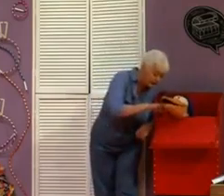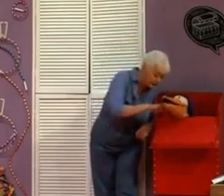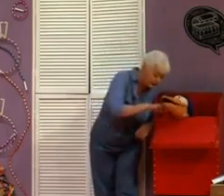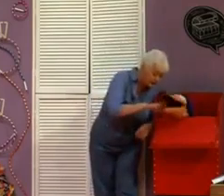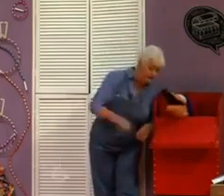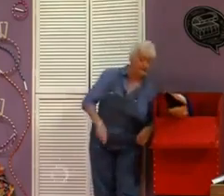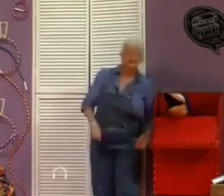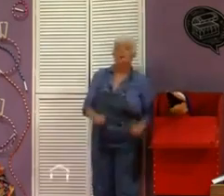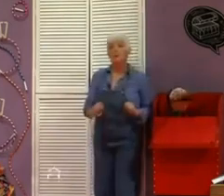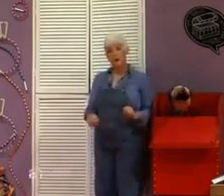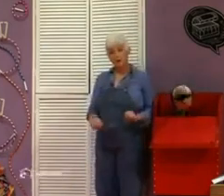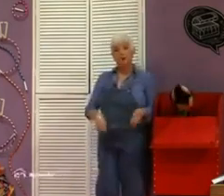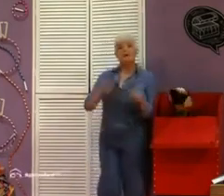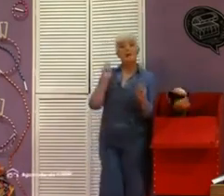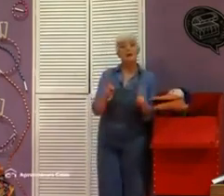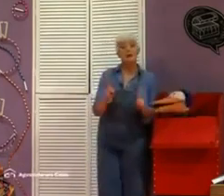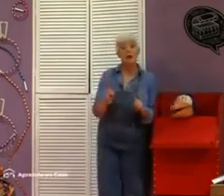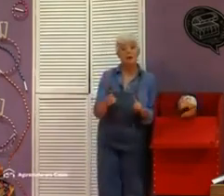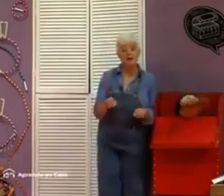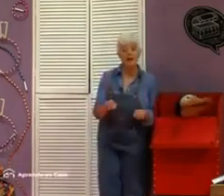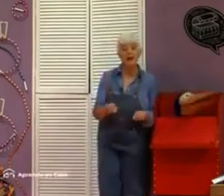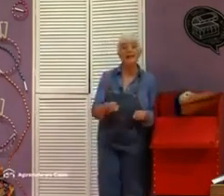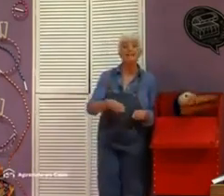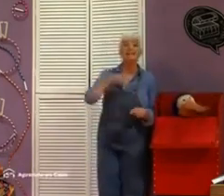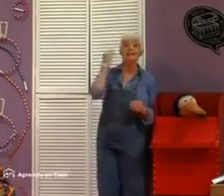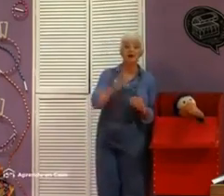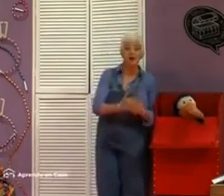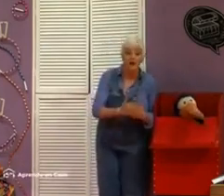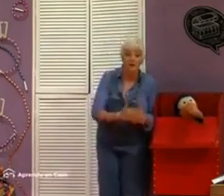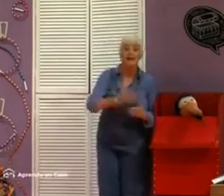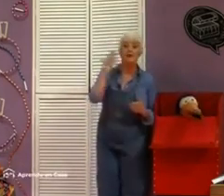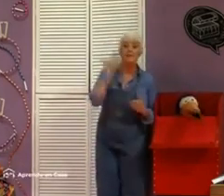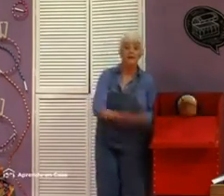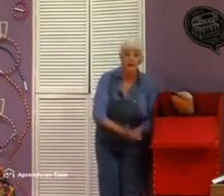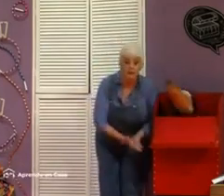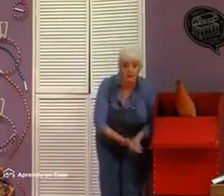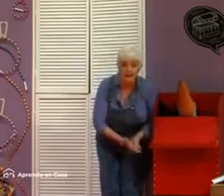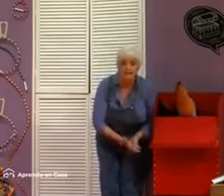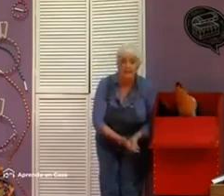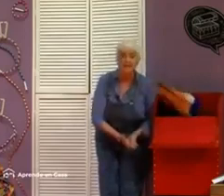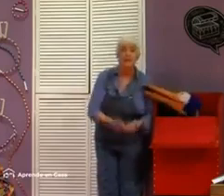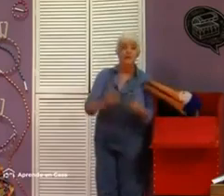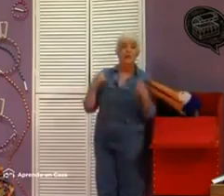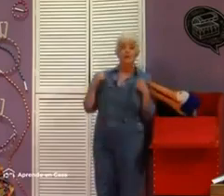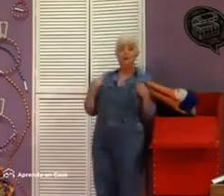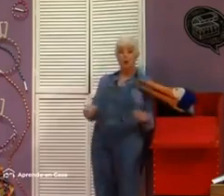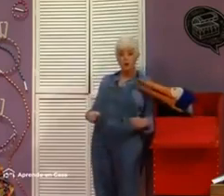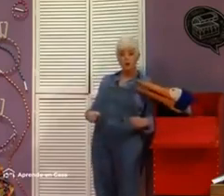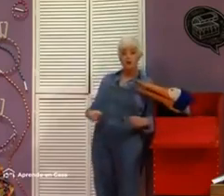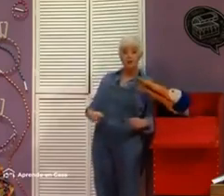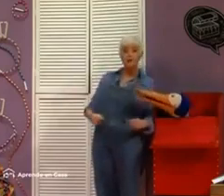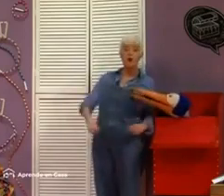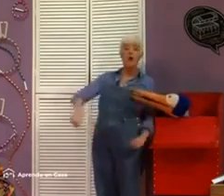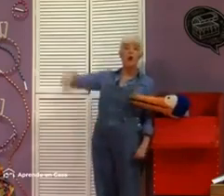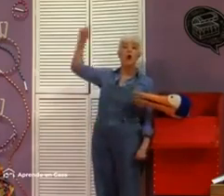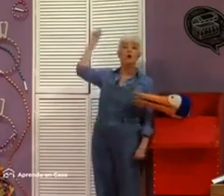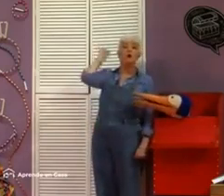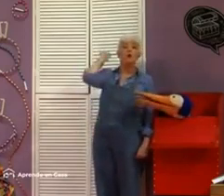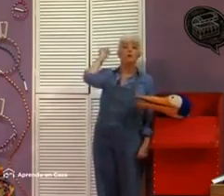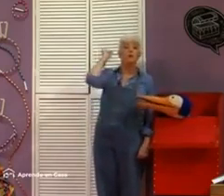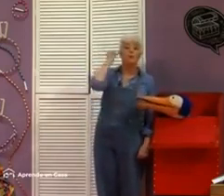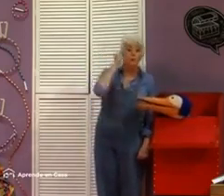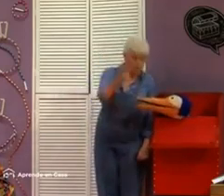corto. Bueno, ya me acuerdo. También otra es, señora, para que no pierda los lentes, use un cordoncito